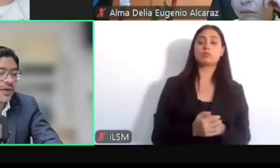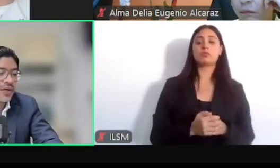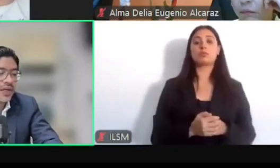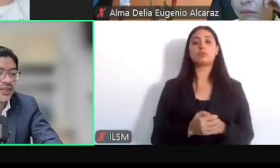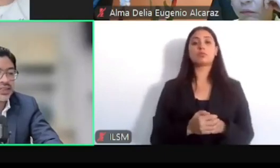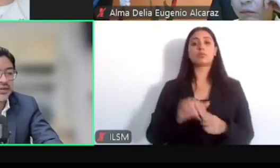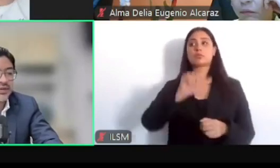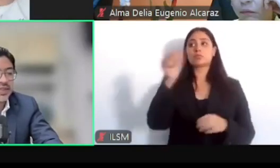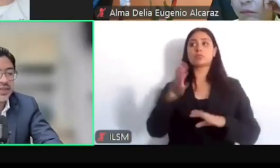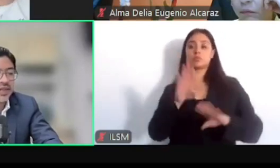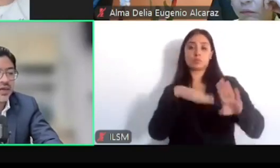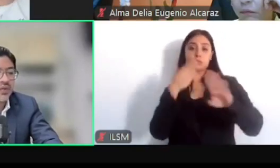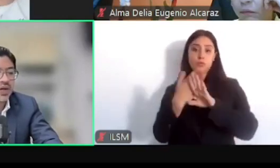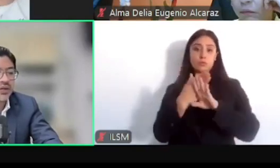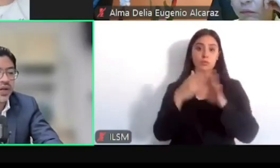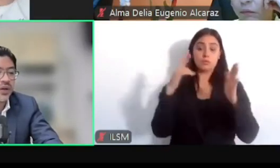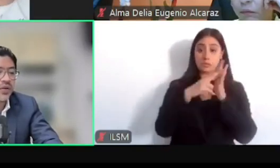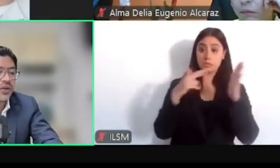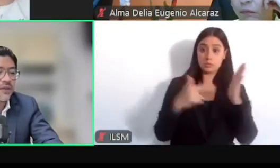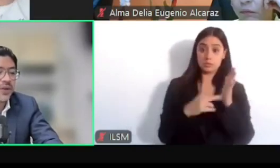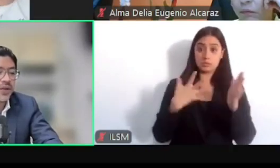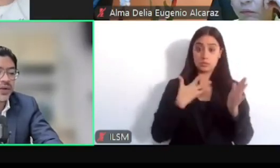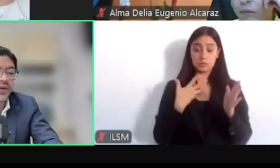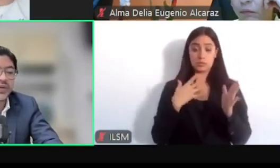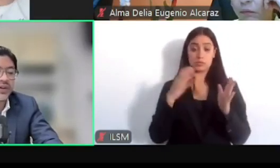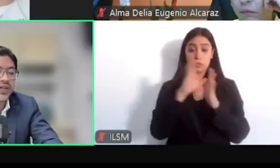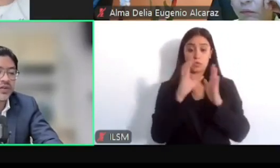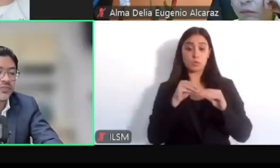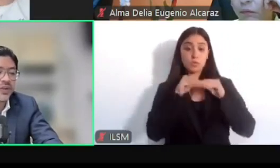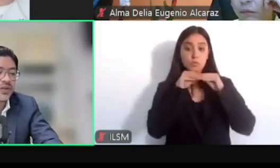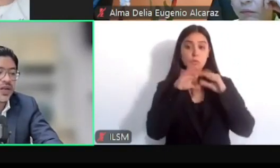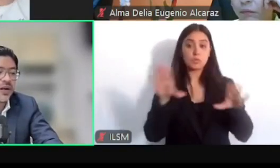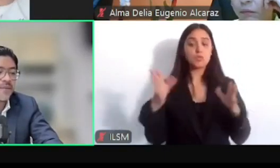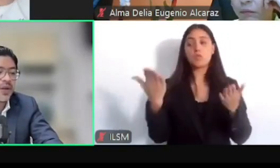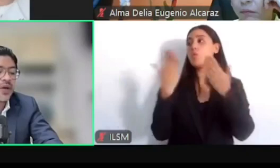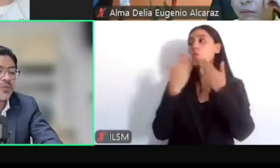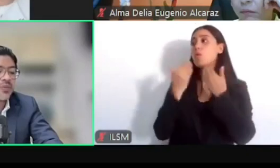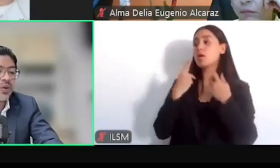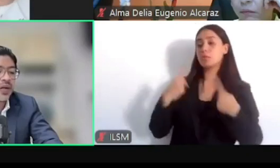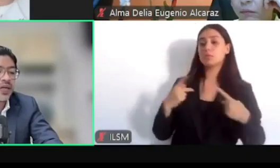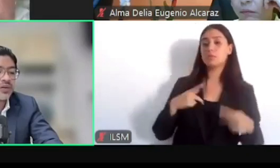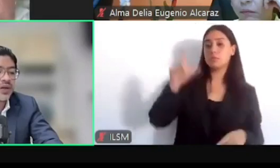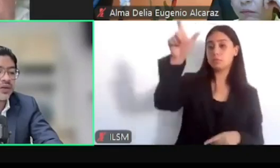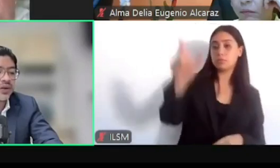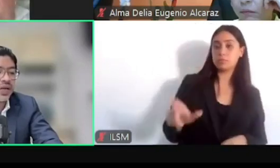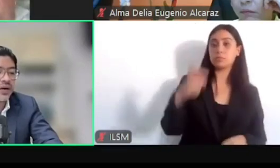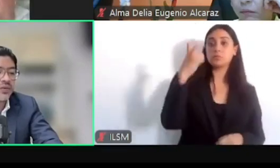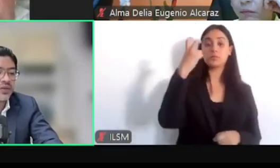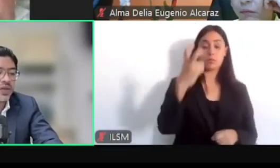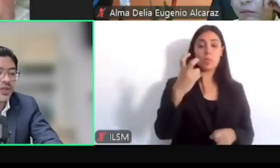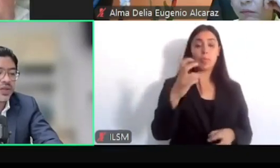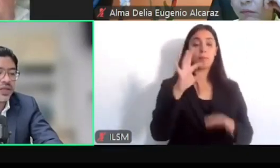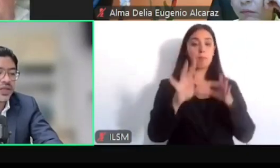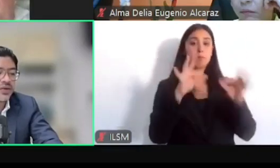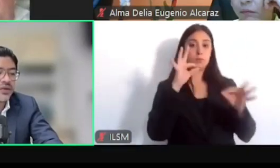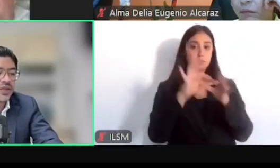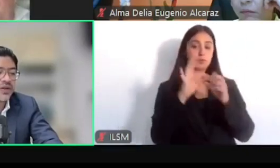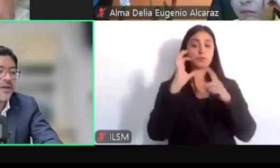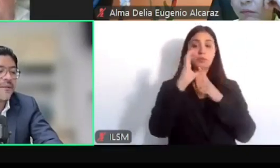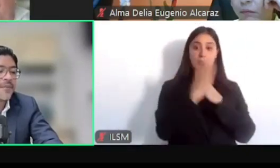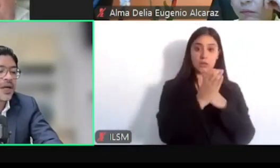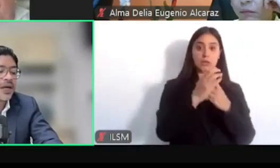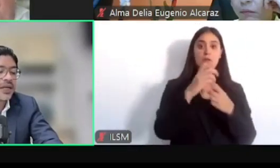contrario a ello las reglas establecidas en la convocatoria no contemplan una notificación personal por lo que es correcto que la Comisión Nacional de